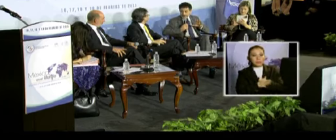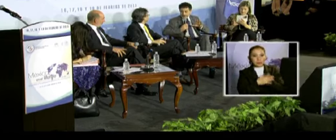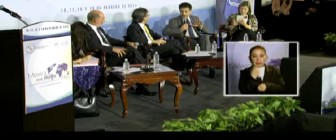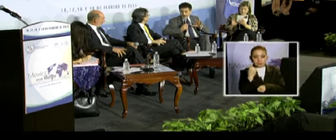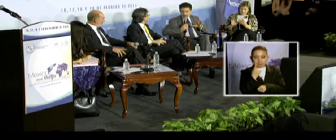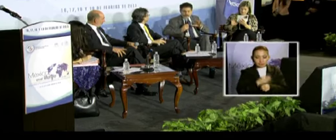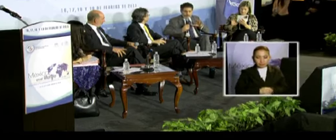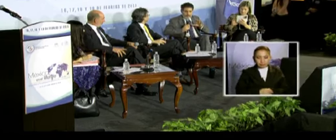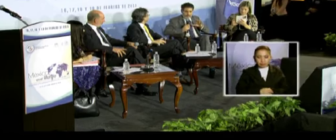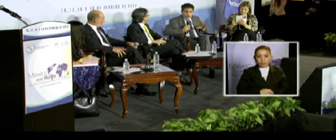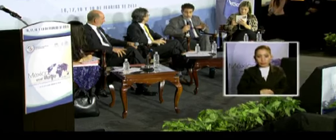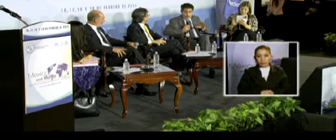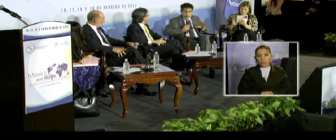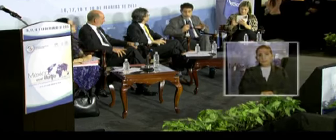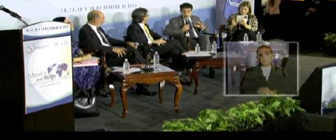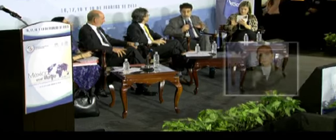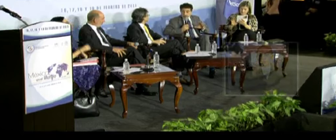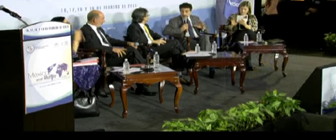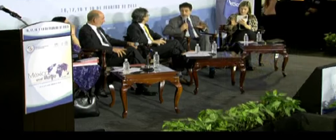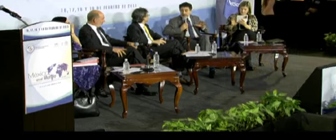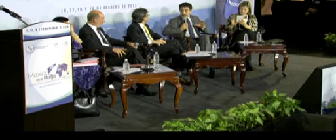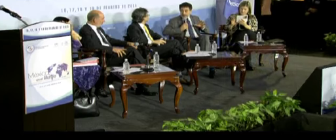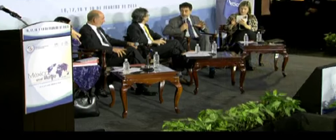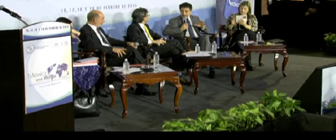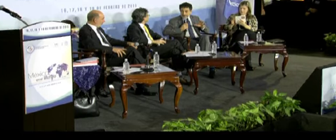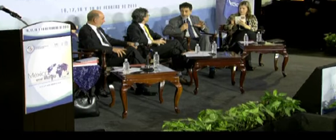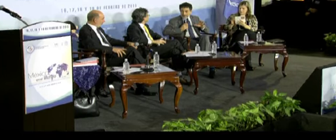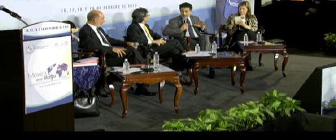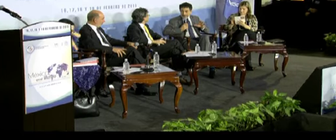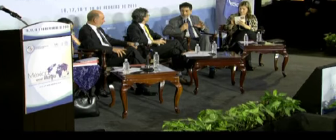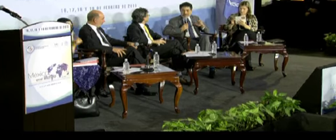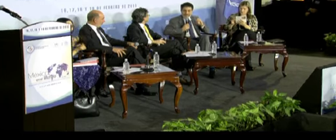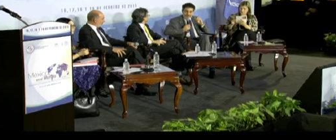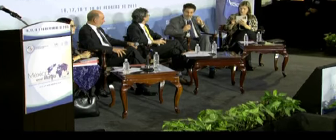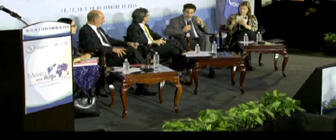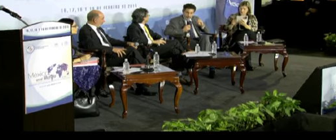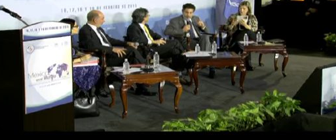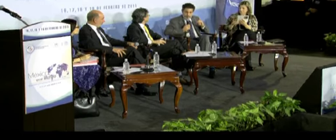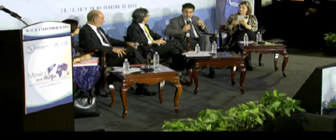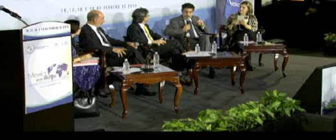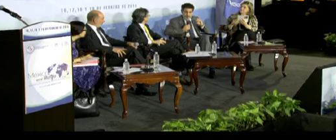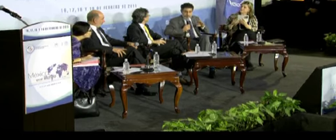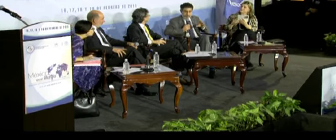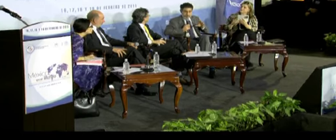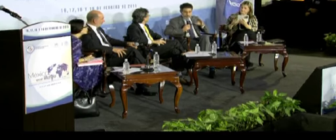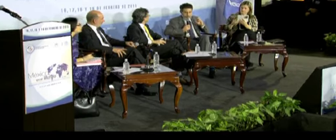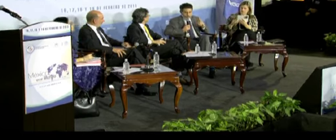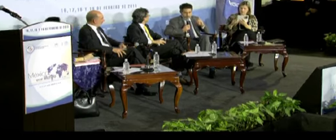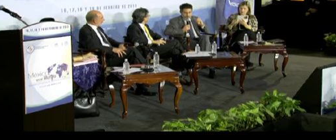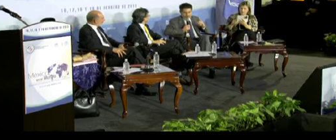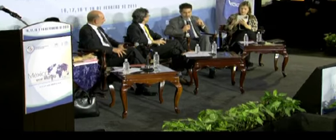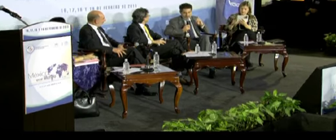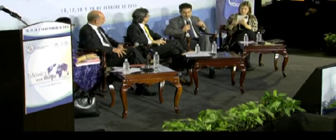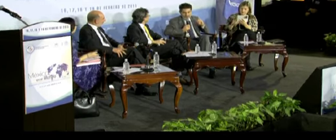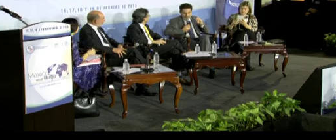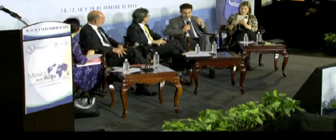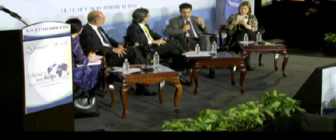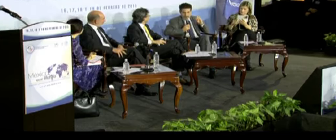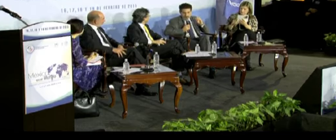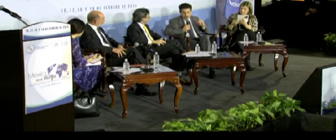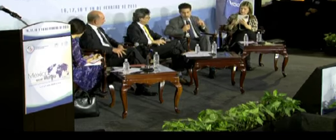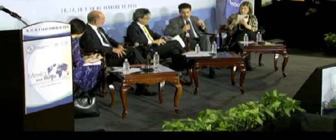peligrosas? El opio se produce lícitamente, se distribuye lícitamente. Al contrario, desde